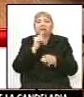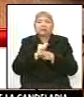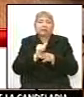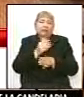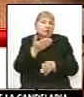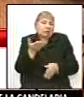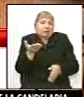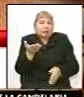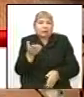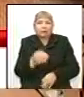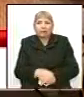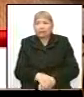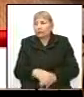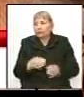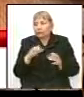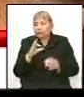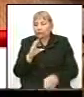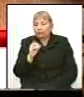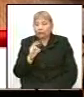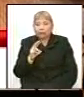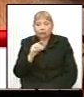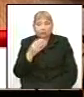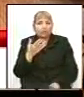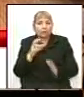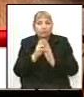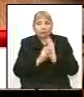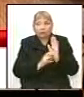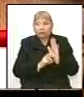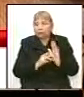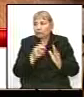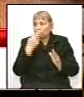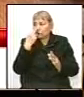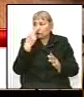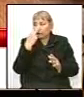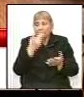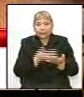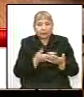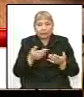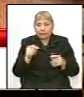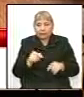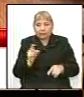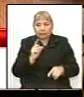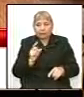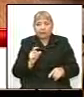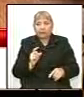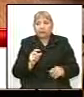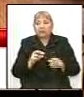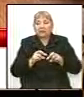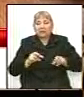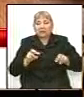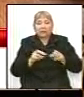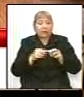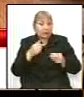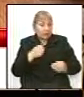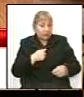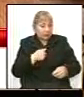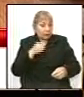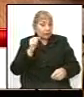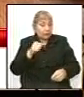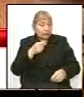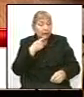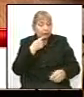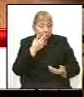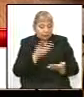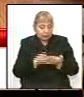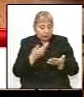tienen, ¿es cierto? Dejar sin quórum o votar solo por sus proyectos. No nos extraña, ni aquí ni en el Pleno. Por lo tanto, presidente, yo sí diría que por favor usted